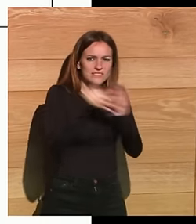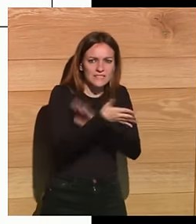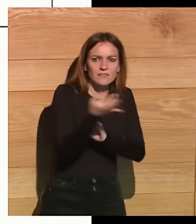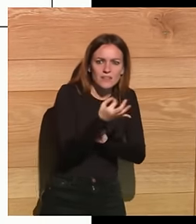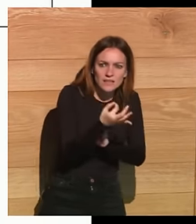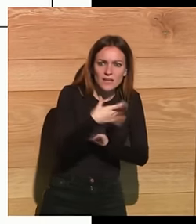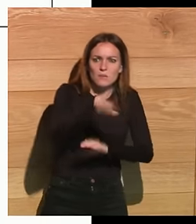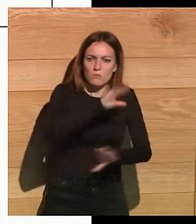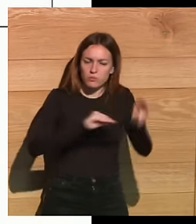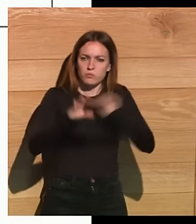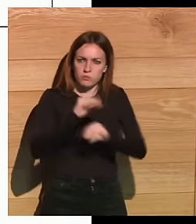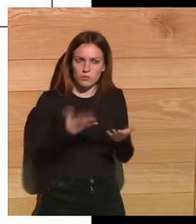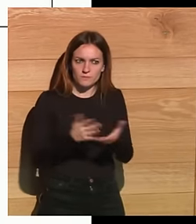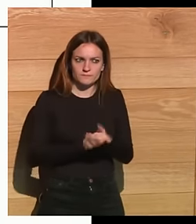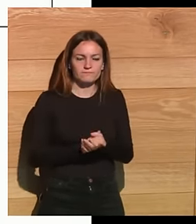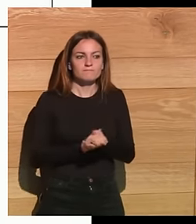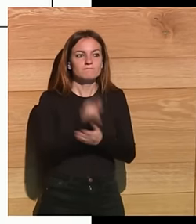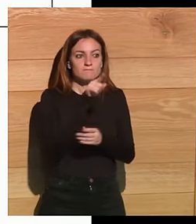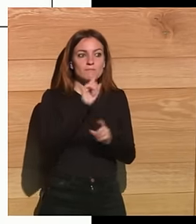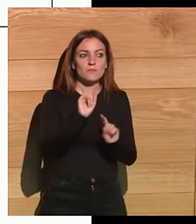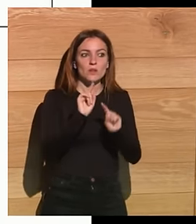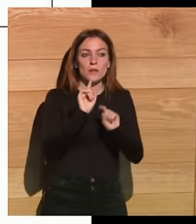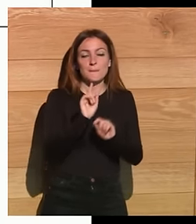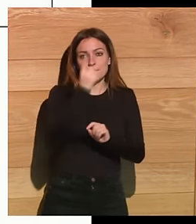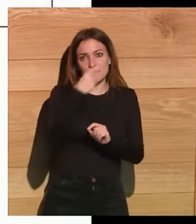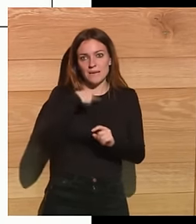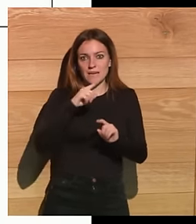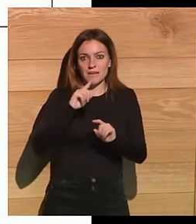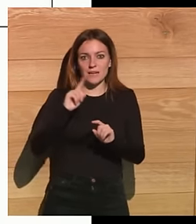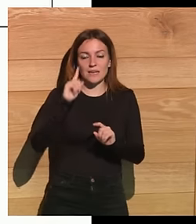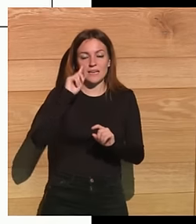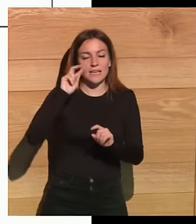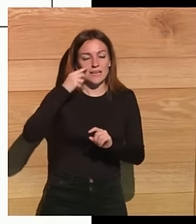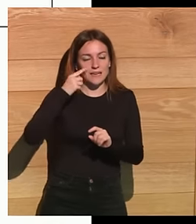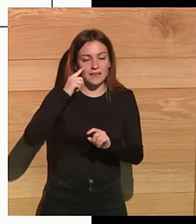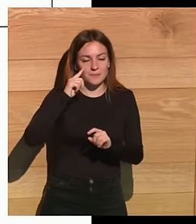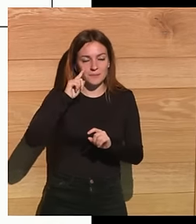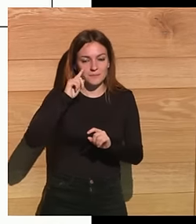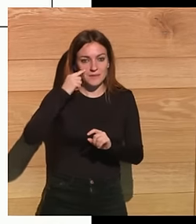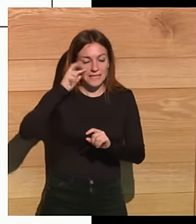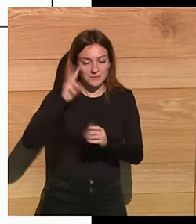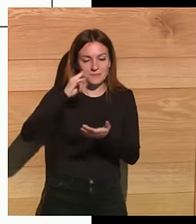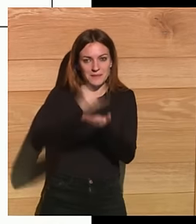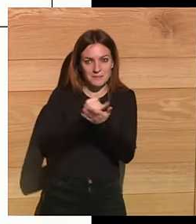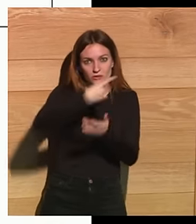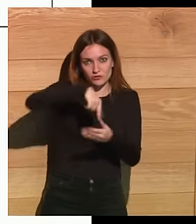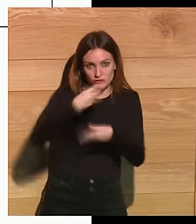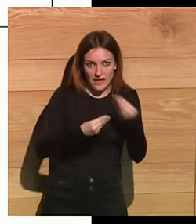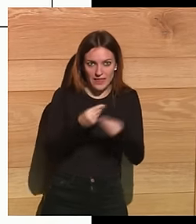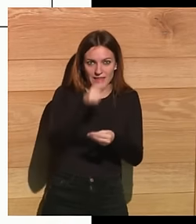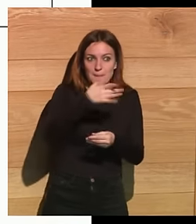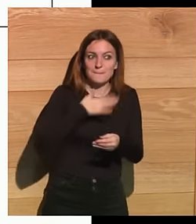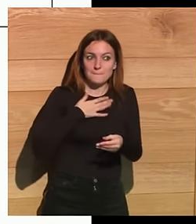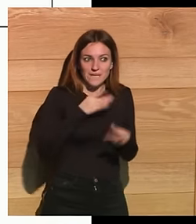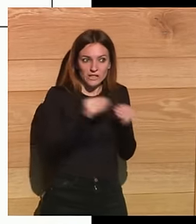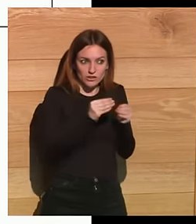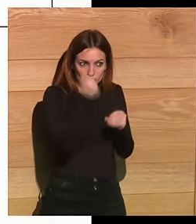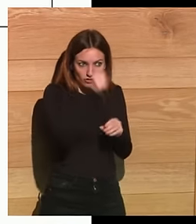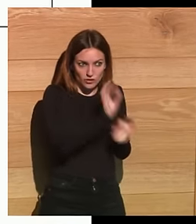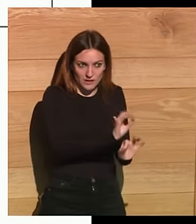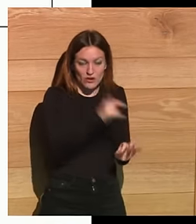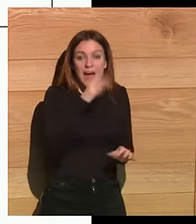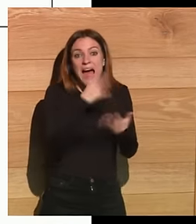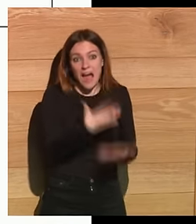primeros experimentos que hicimos. Este es mi sobrino, que ahora tiene unos 27 años